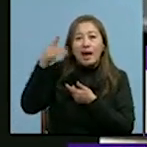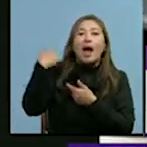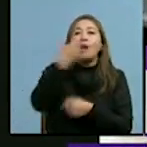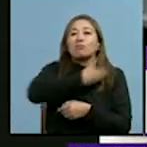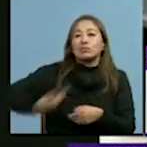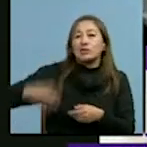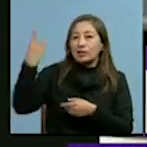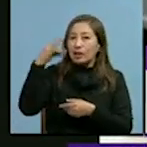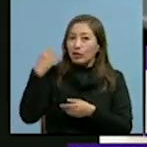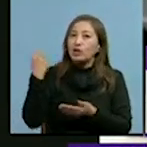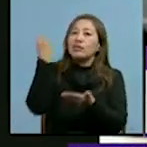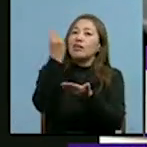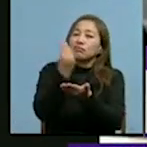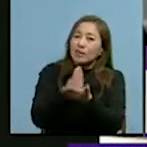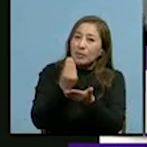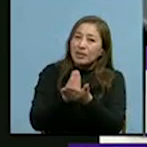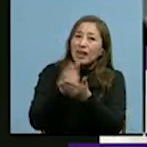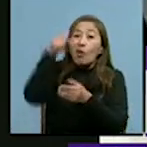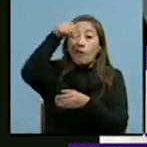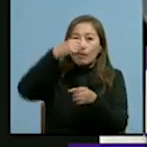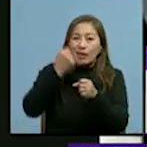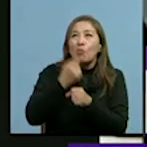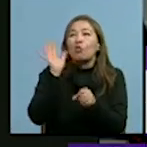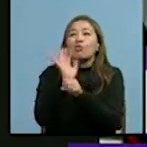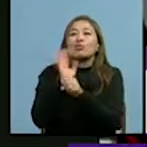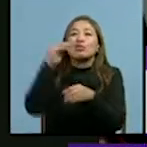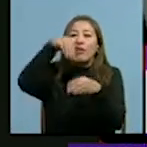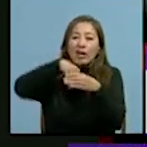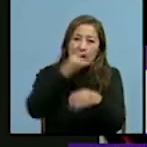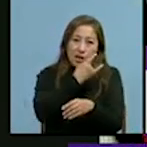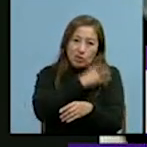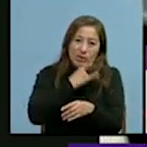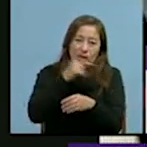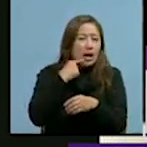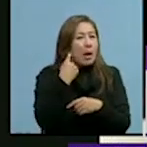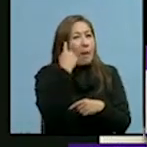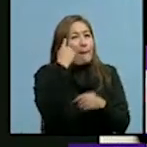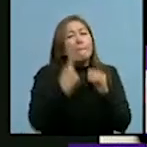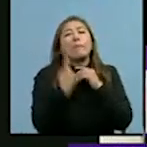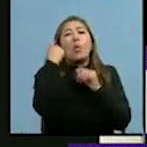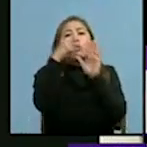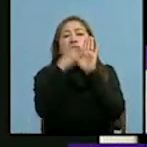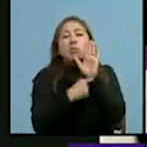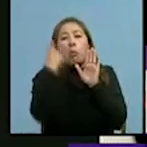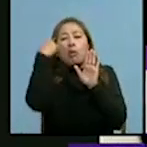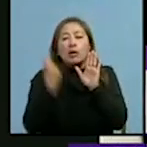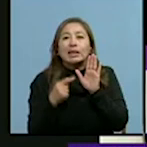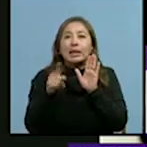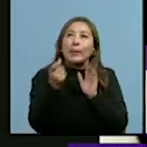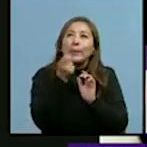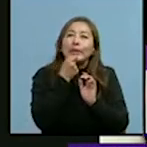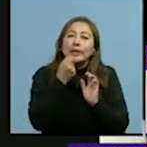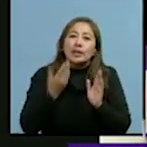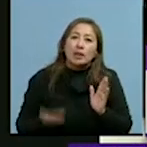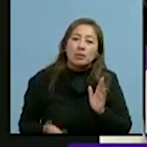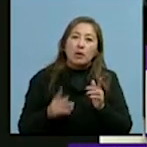Evo Morales tiene que ser doctor de la Universidad de Jujuy. ¿Cuáles son las principales razones que se han tenido en cuenta? Tiene que ver